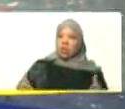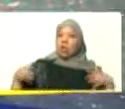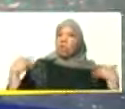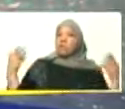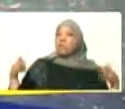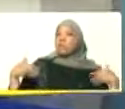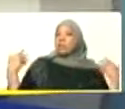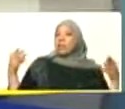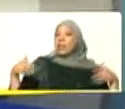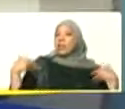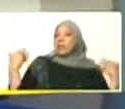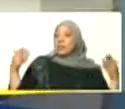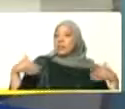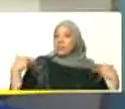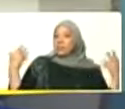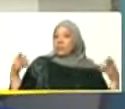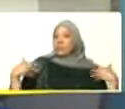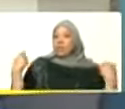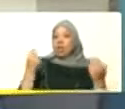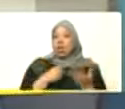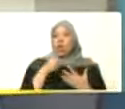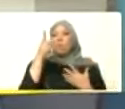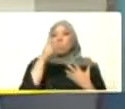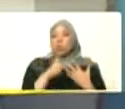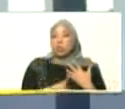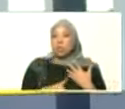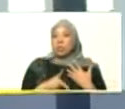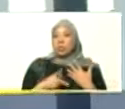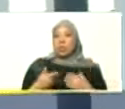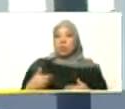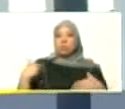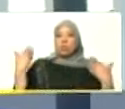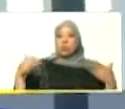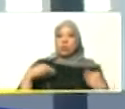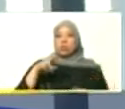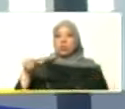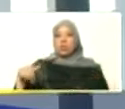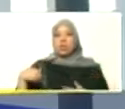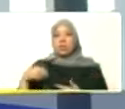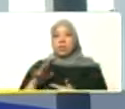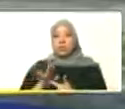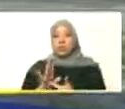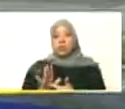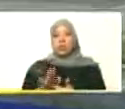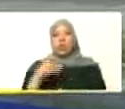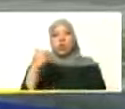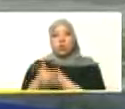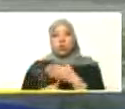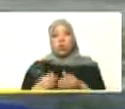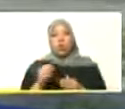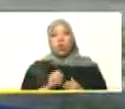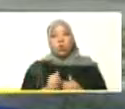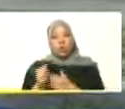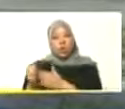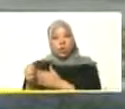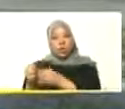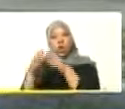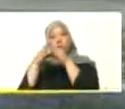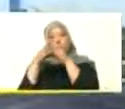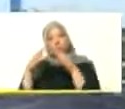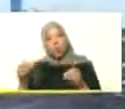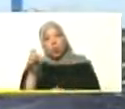contentos porque este Poder Popular es que nos está echando adelante con los líderes, con